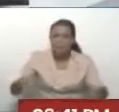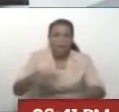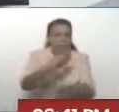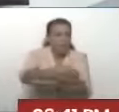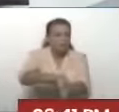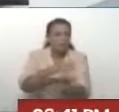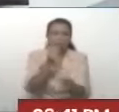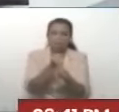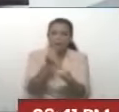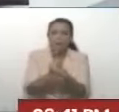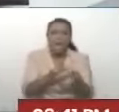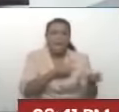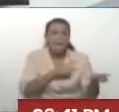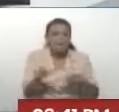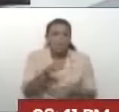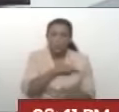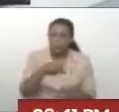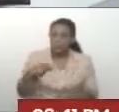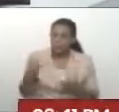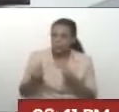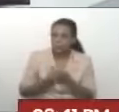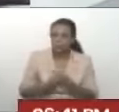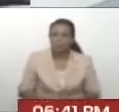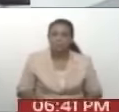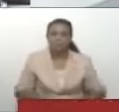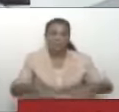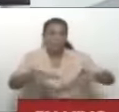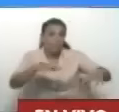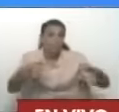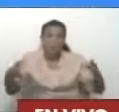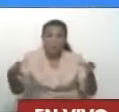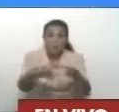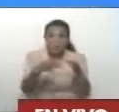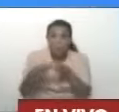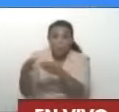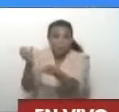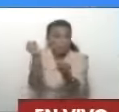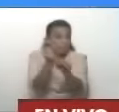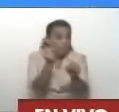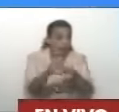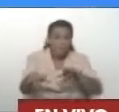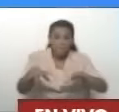a trabajar. Aquí están con nosotros. El trabuco y la trabuca, ¿será? ¿Ah?